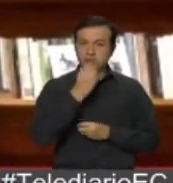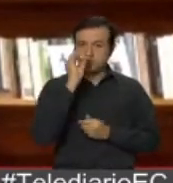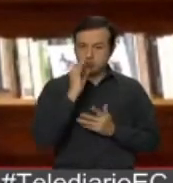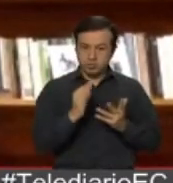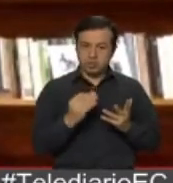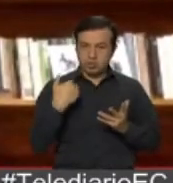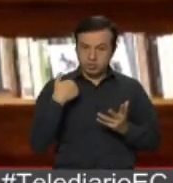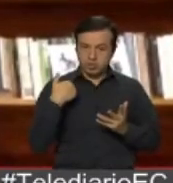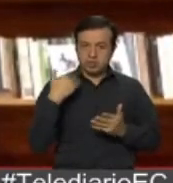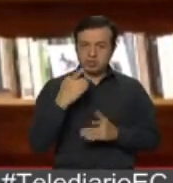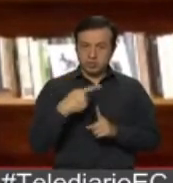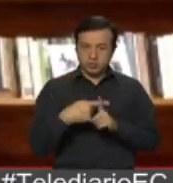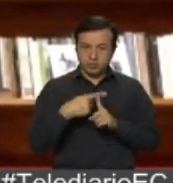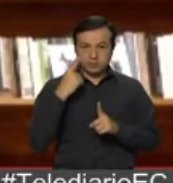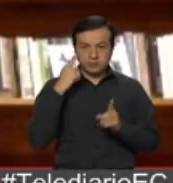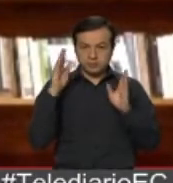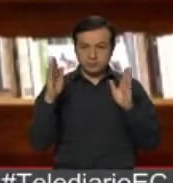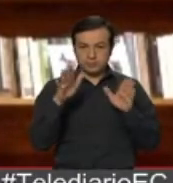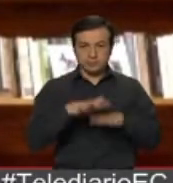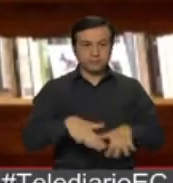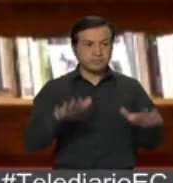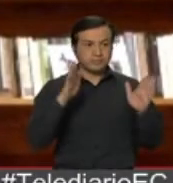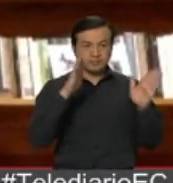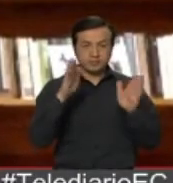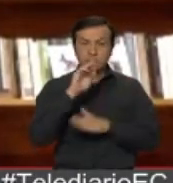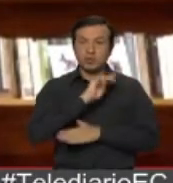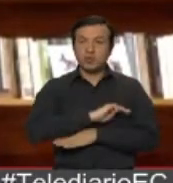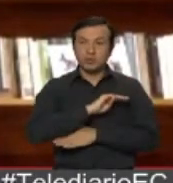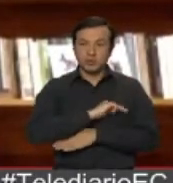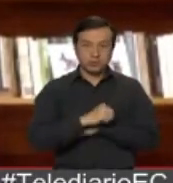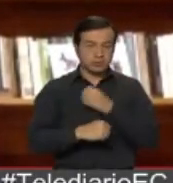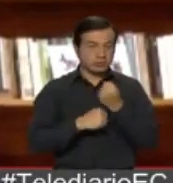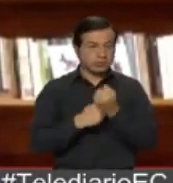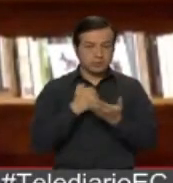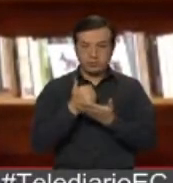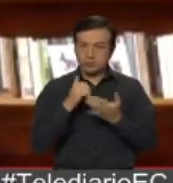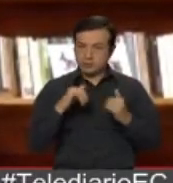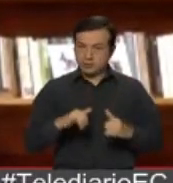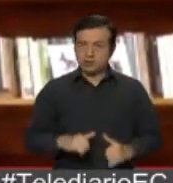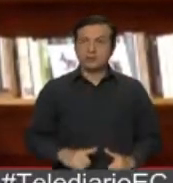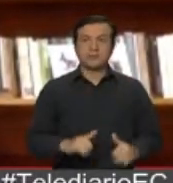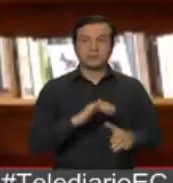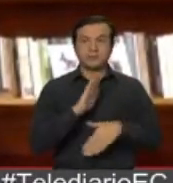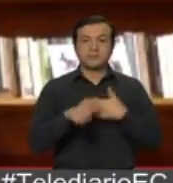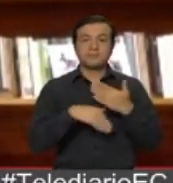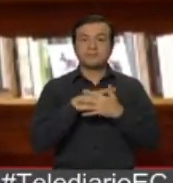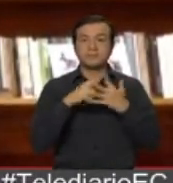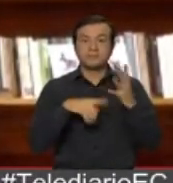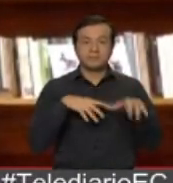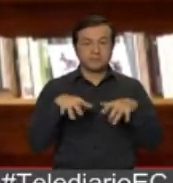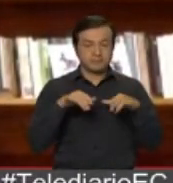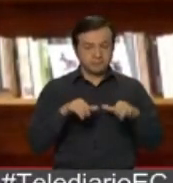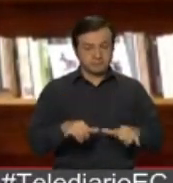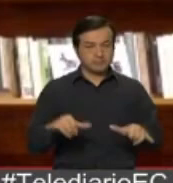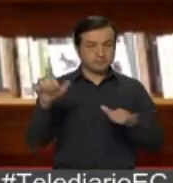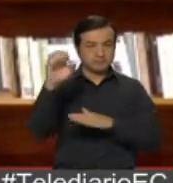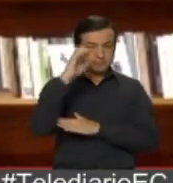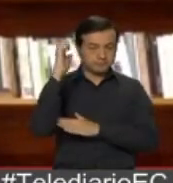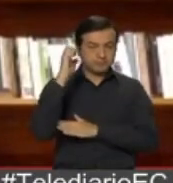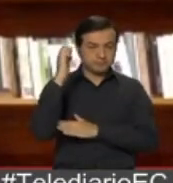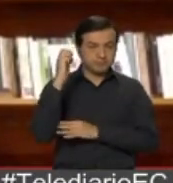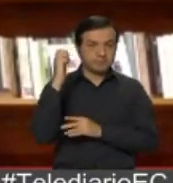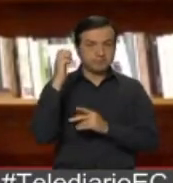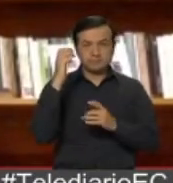y pueden ir atendiendo también desde los distintos GATS para ir cumpliendo, como digo, todas estas acciones y estas emergencias por las que